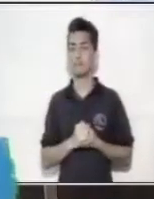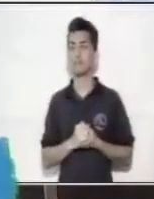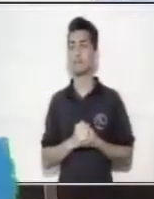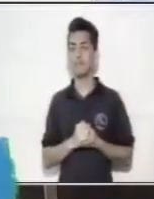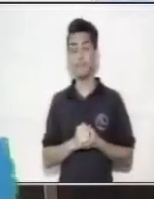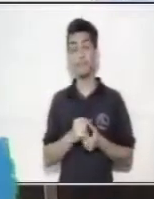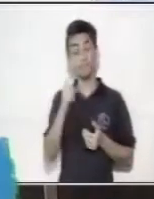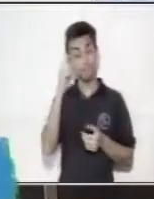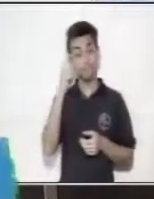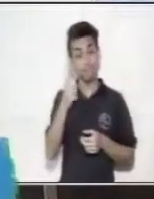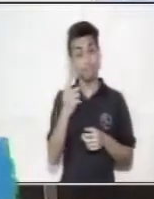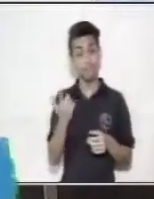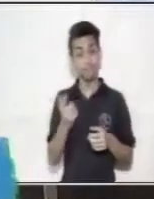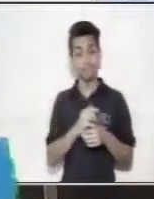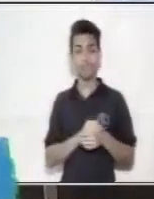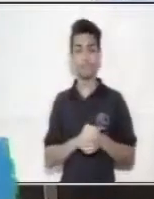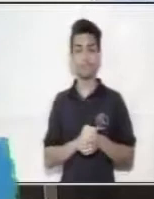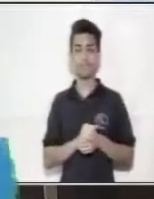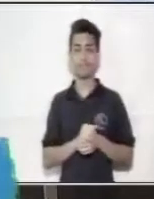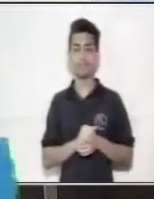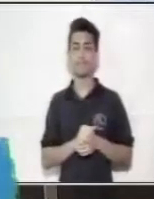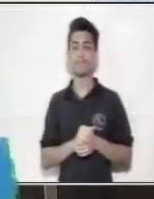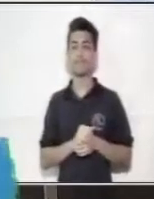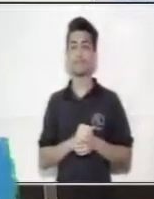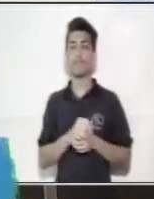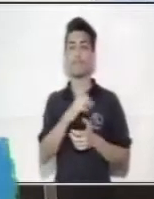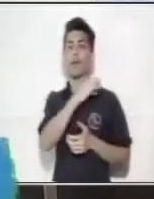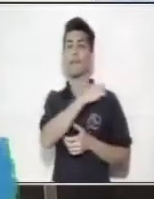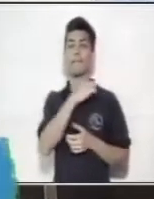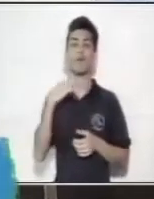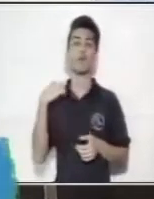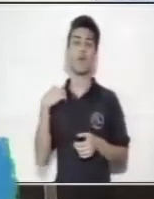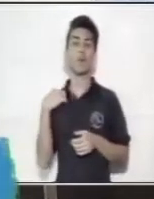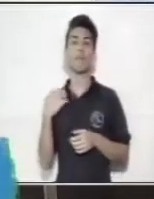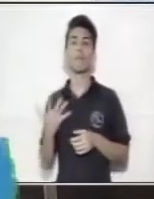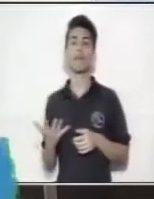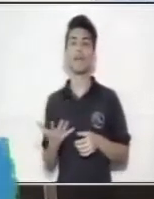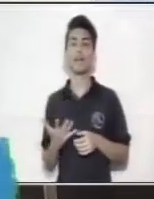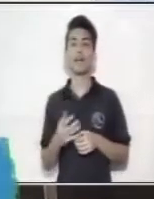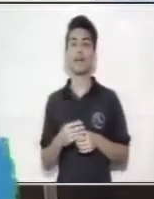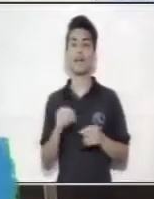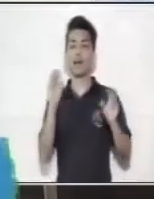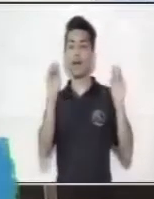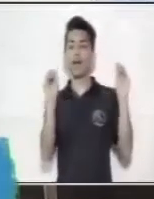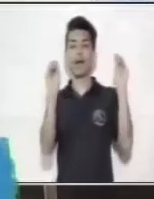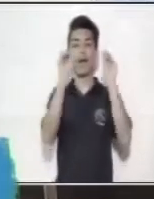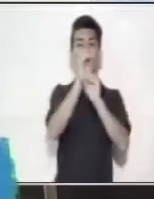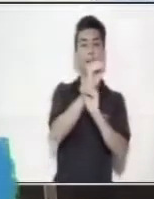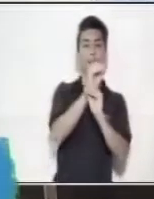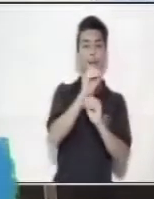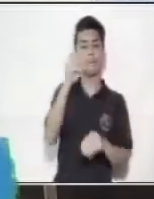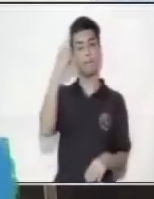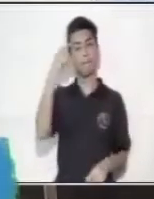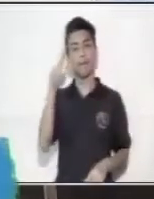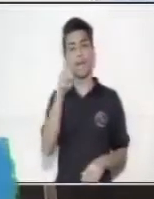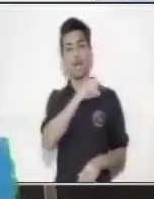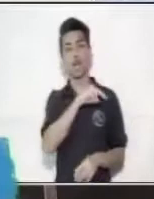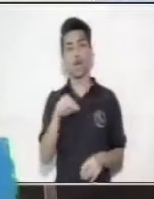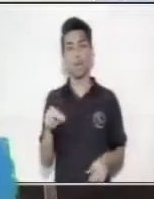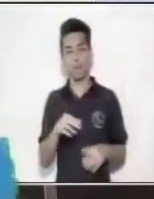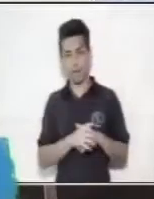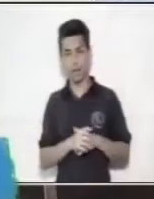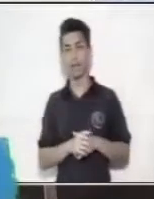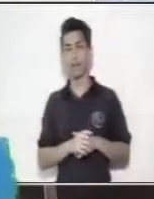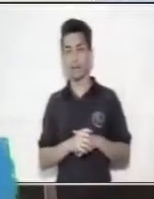ya recordaste. Sí, ok, el pronombre, el trabajo es que sustituye a un nombre. Toma